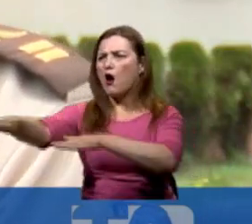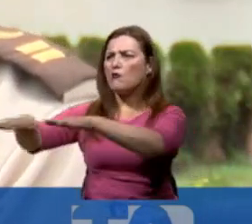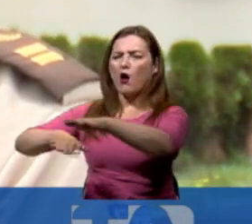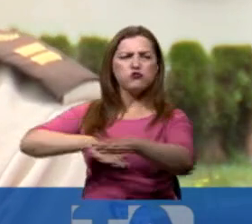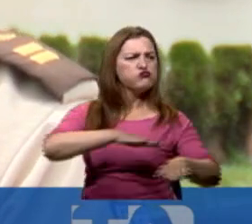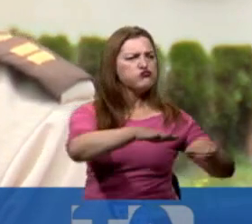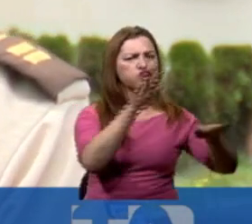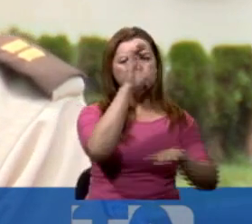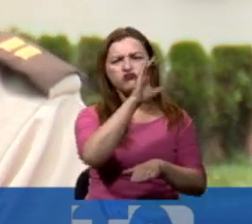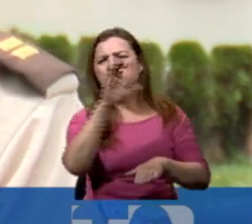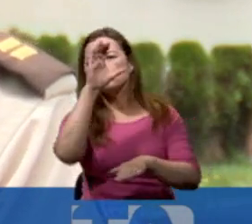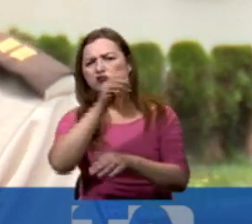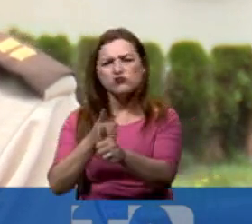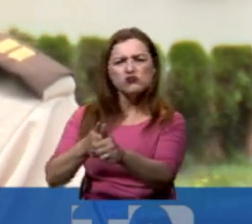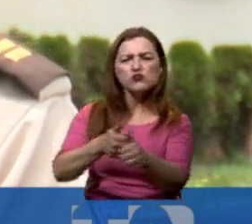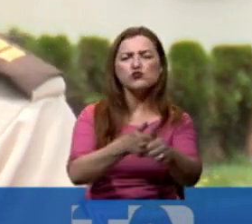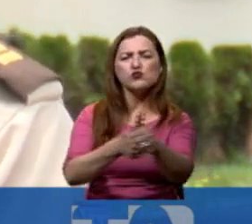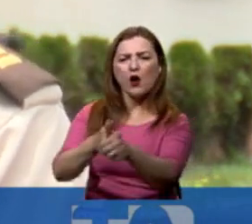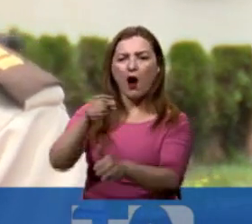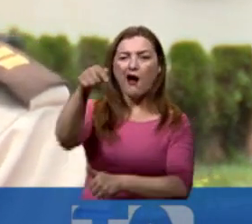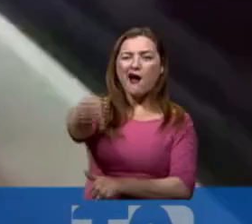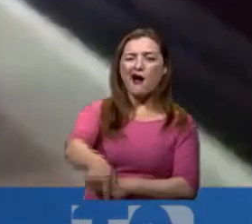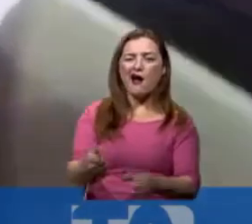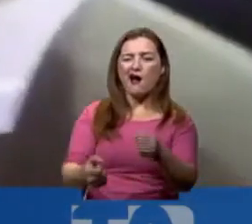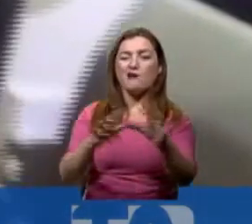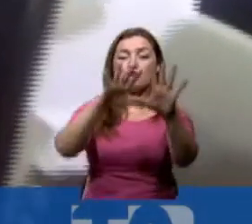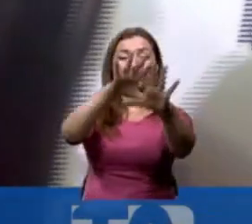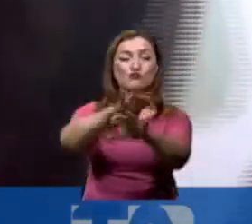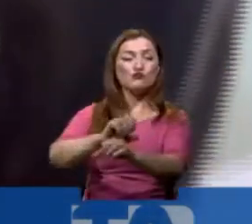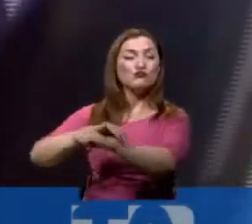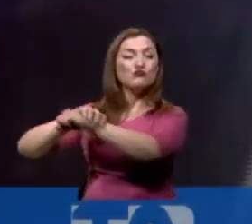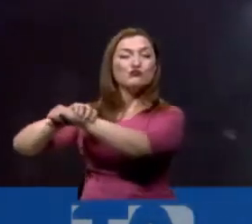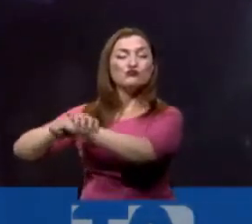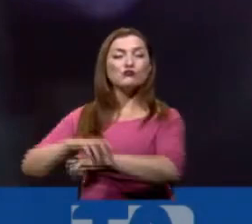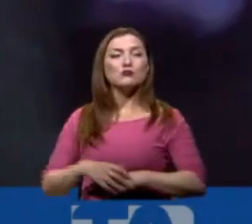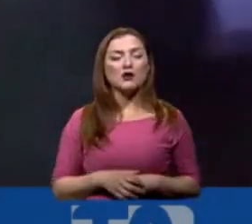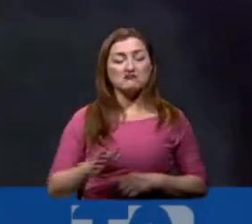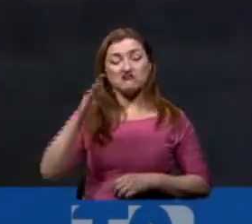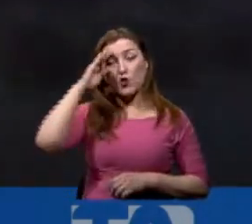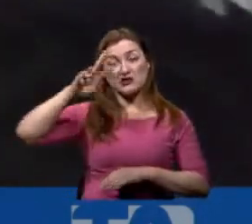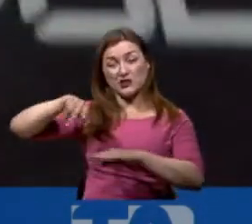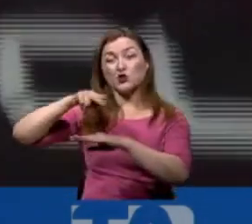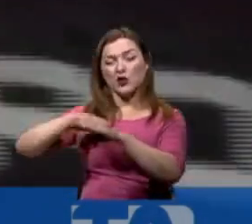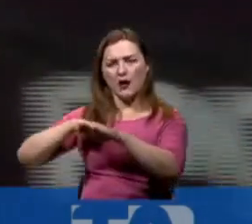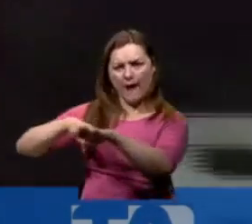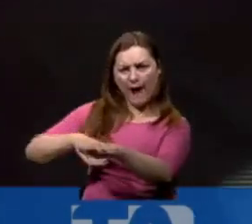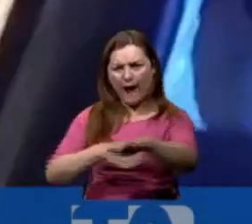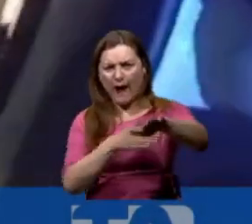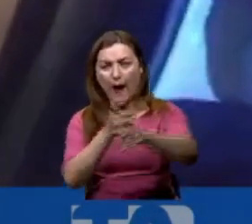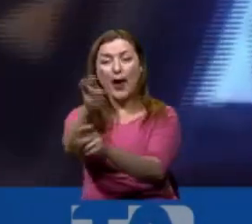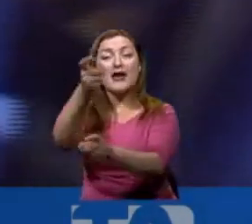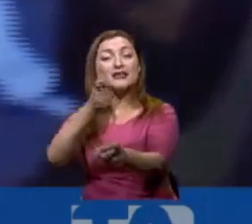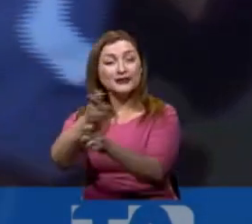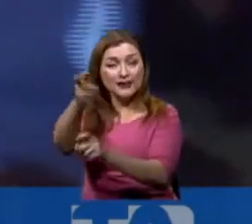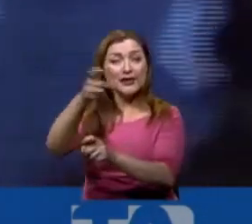del distrito, logrando ubicarle al vehículo secuestrado. Luego de una persecución ininterrumpida, los elementos de la Policía Nacional